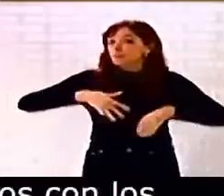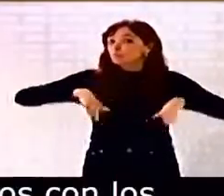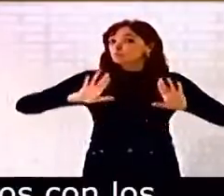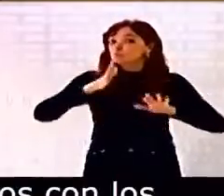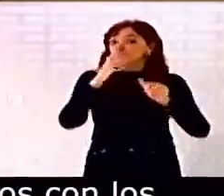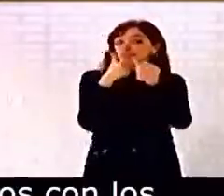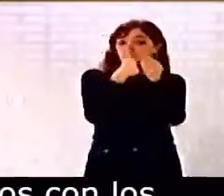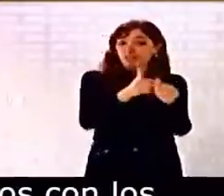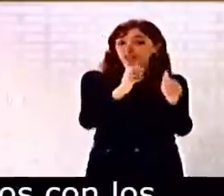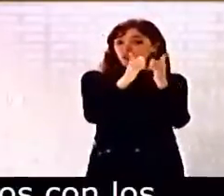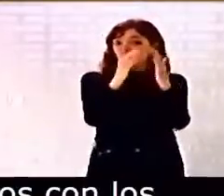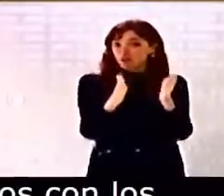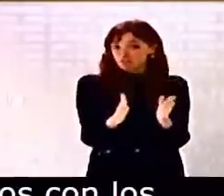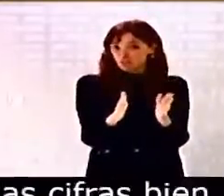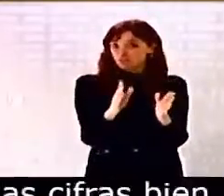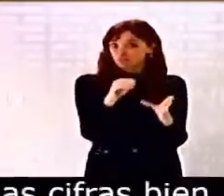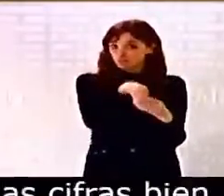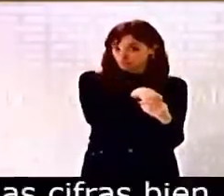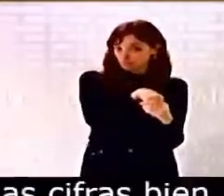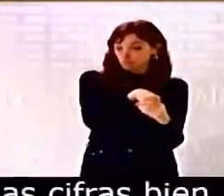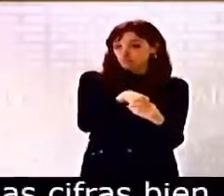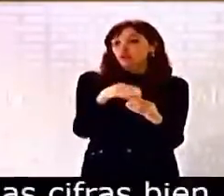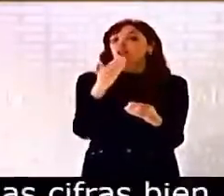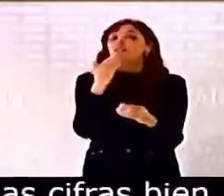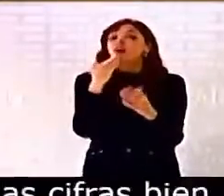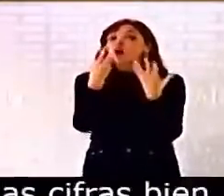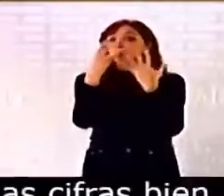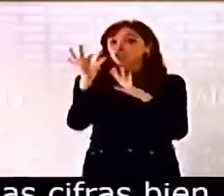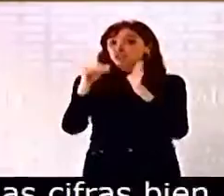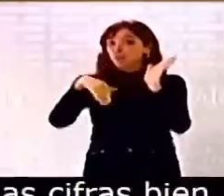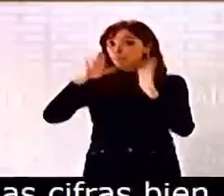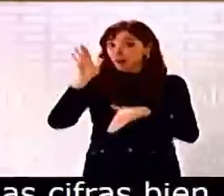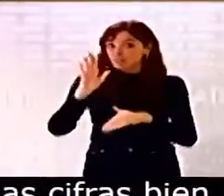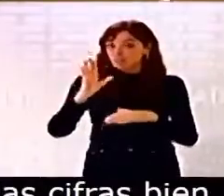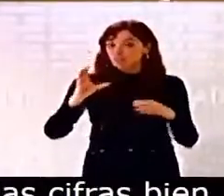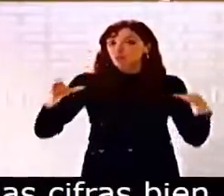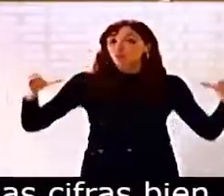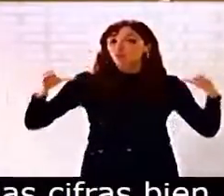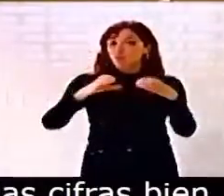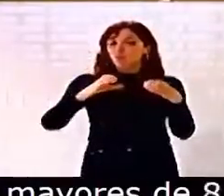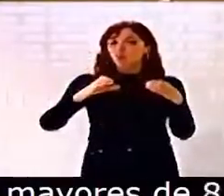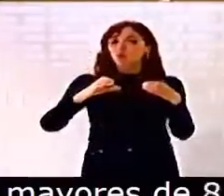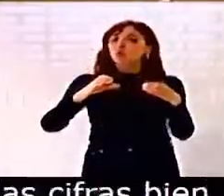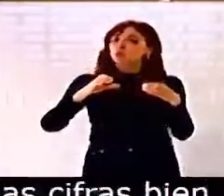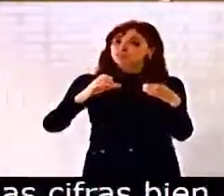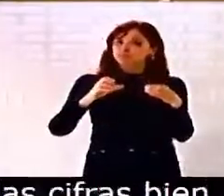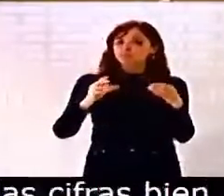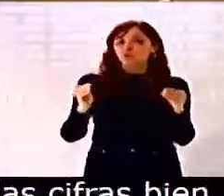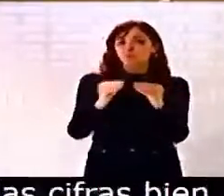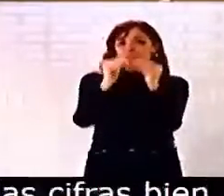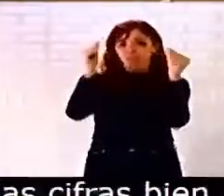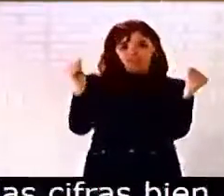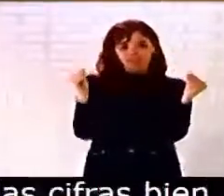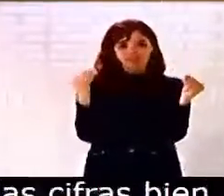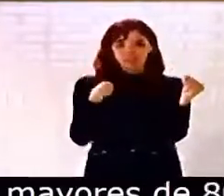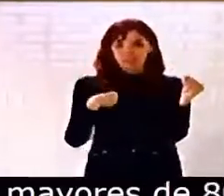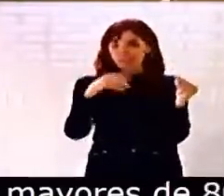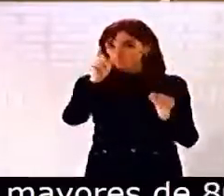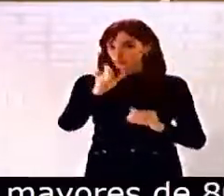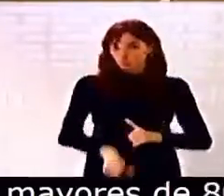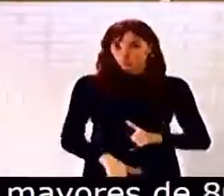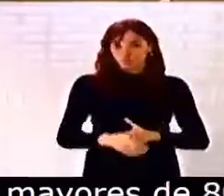en domicilio como mayores de 80 años son grupos que en muchos casos van a coincidir. Quiero